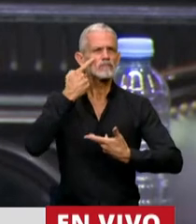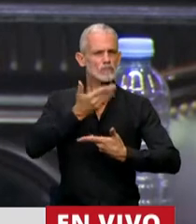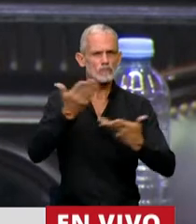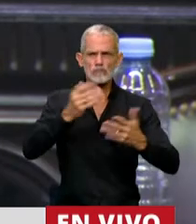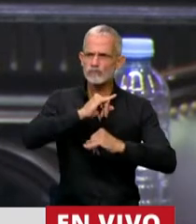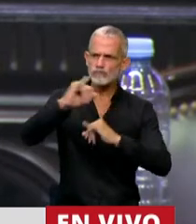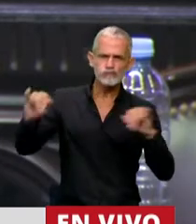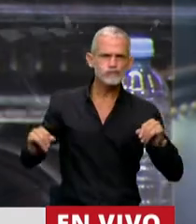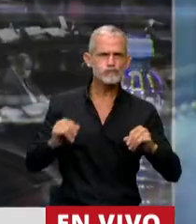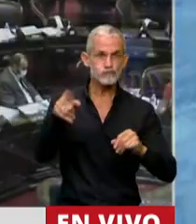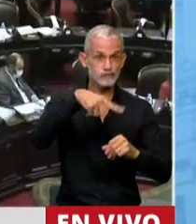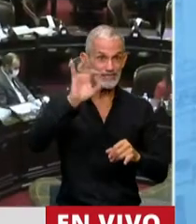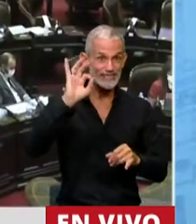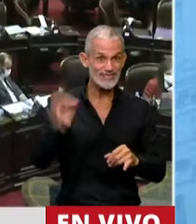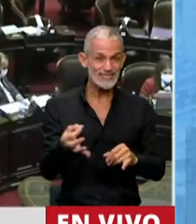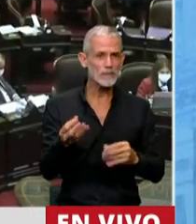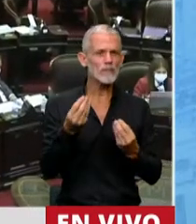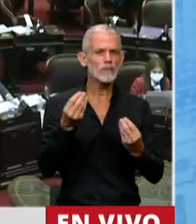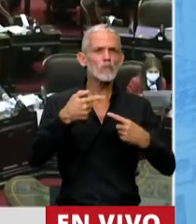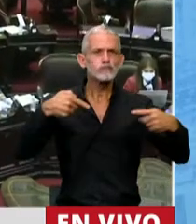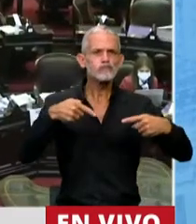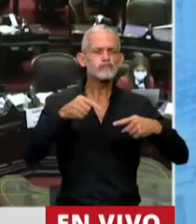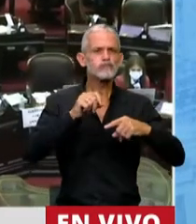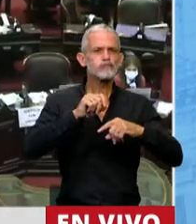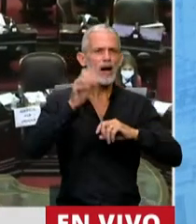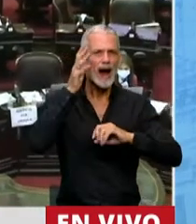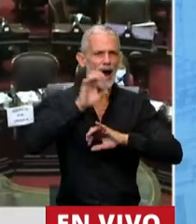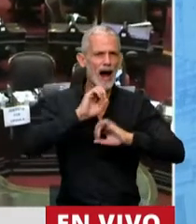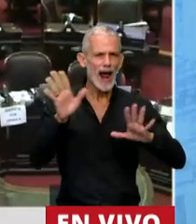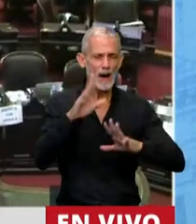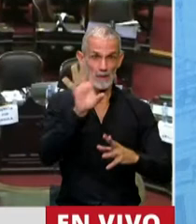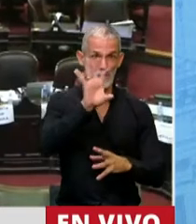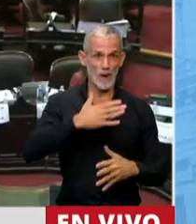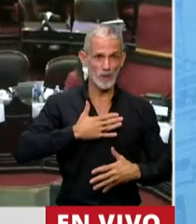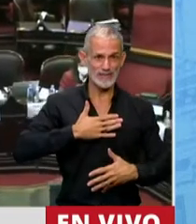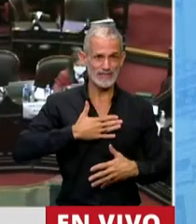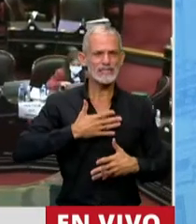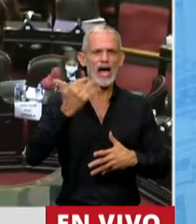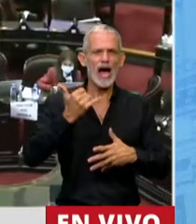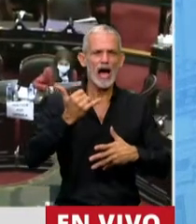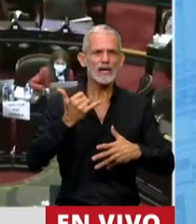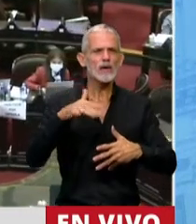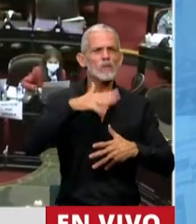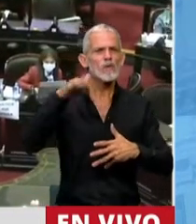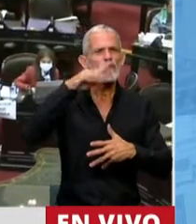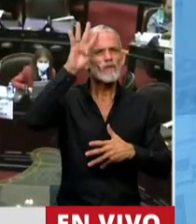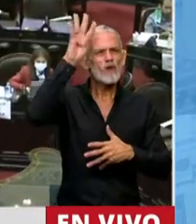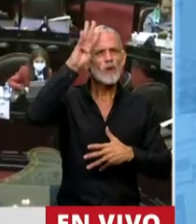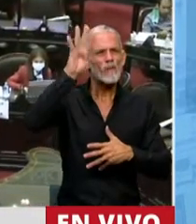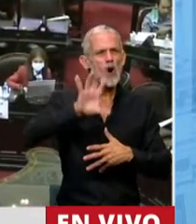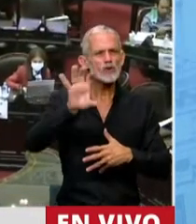cuerpo los hechos graves que están ocurriendo en mi provincia que está atravesando la población formoseña